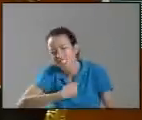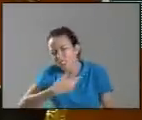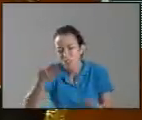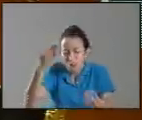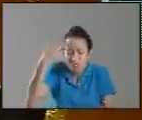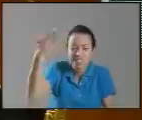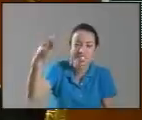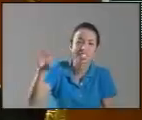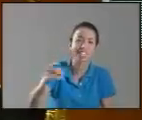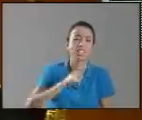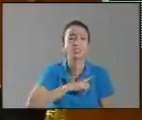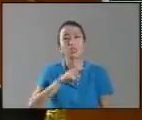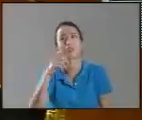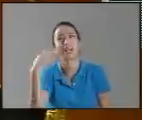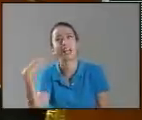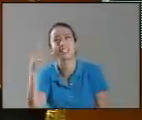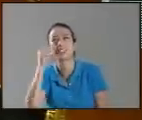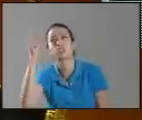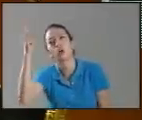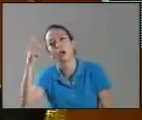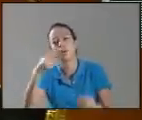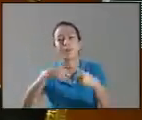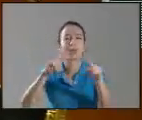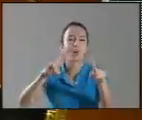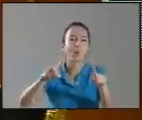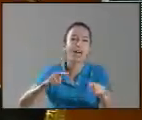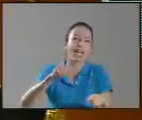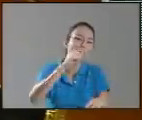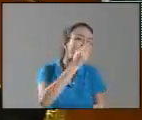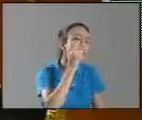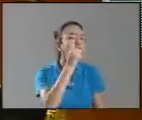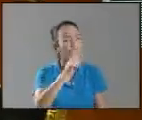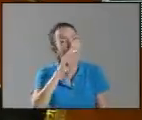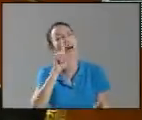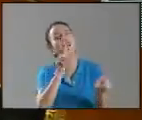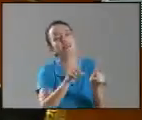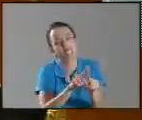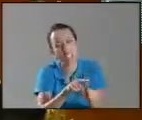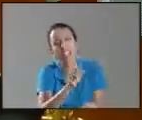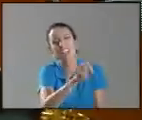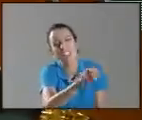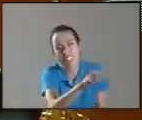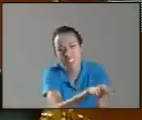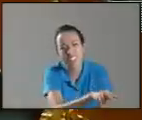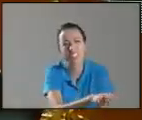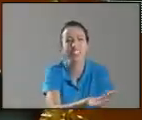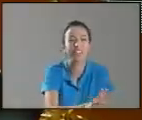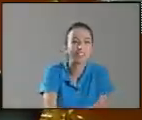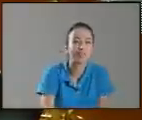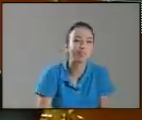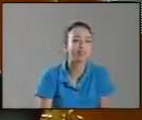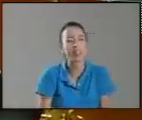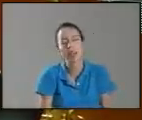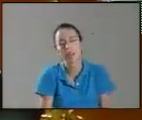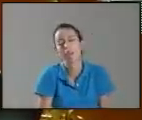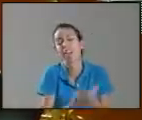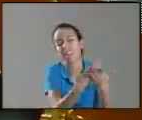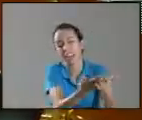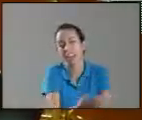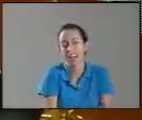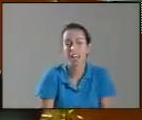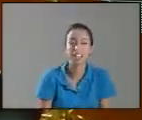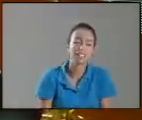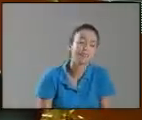usted comprende las situaciones de la vida, ¿verdad? Y las cosas como están de caras. Y pues yo sé, hermano, que es para el Señor,